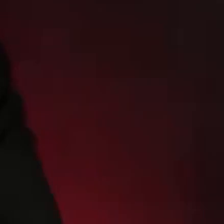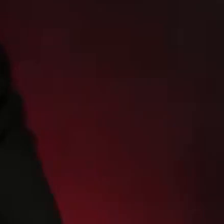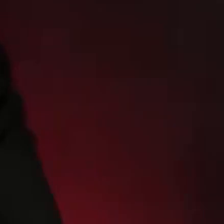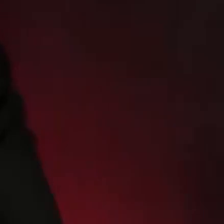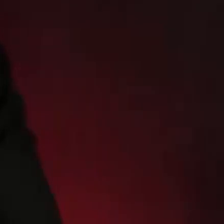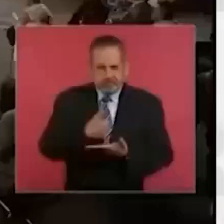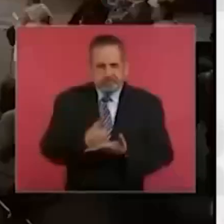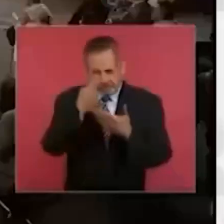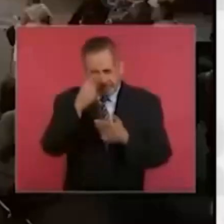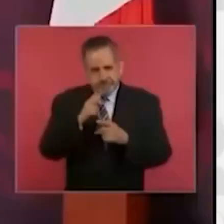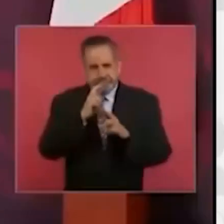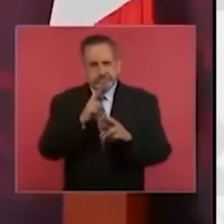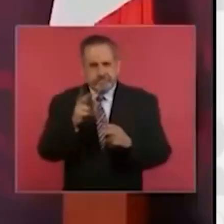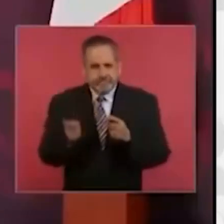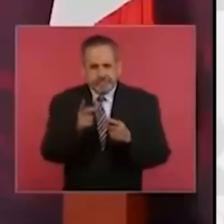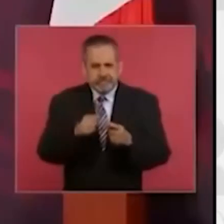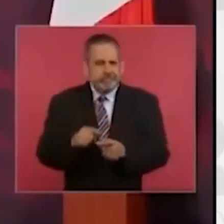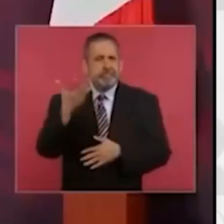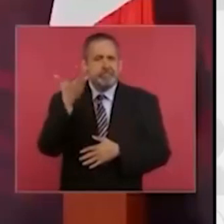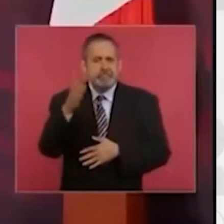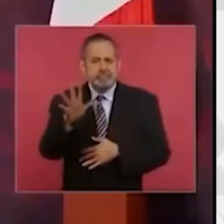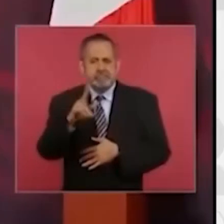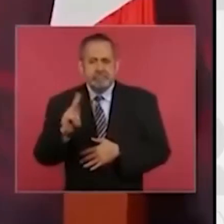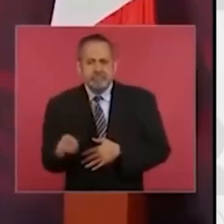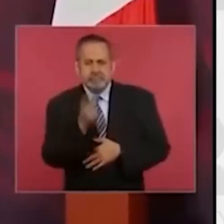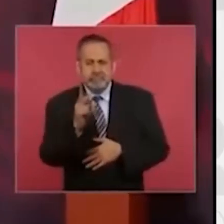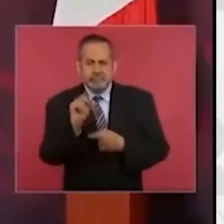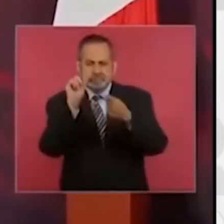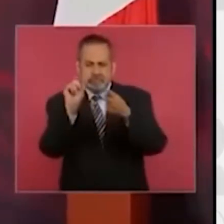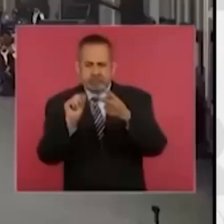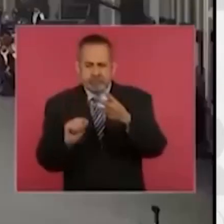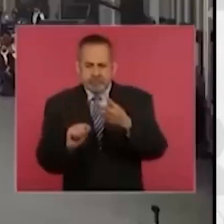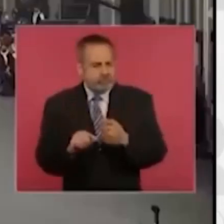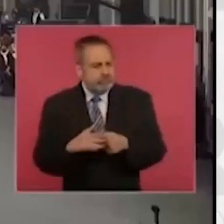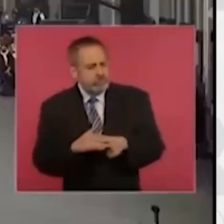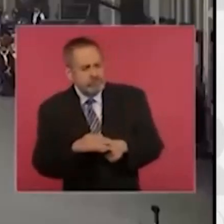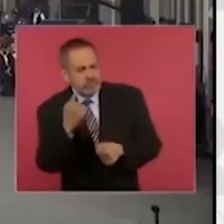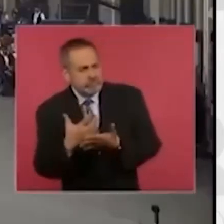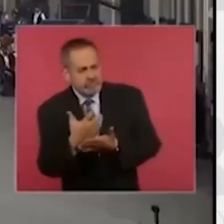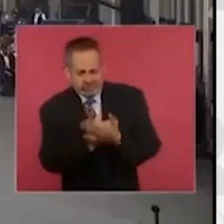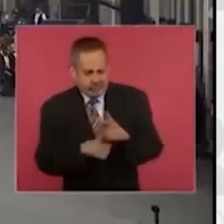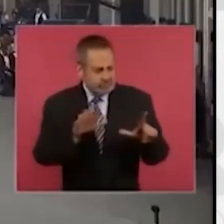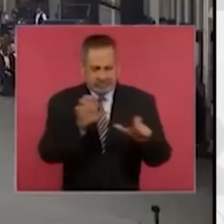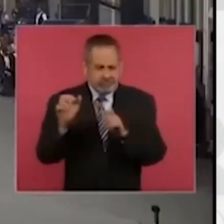escuche. 10 preguntas. Una, ¿por qué ganan 700 mil pesos?